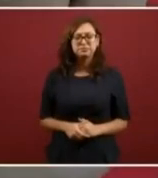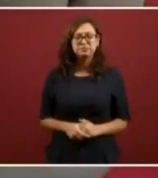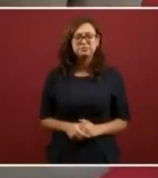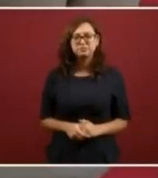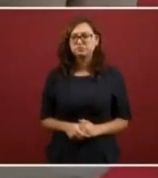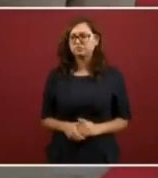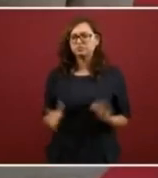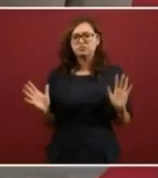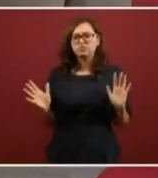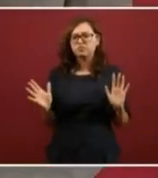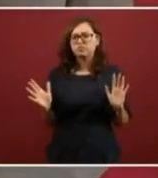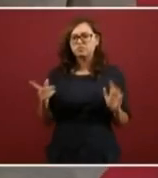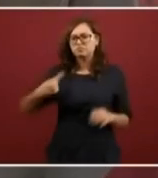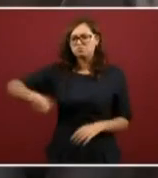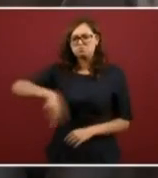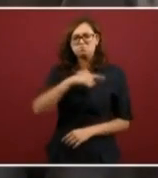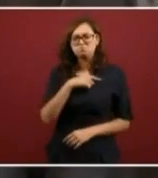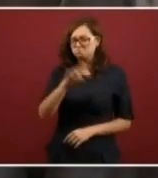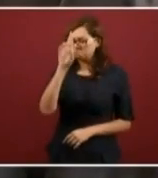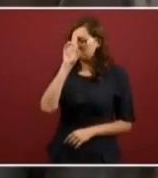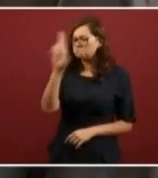y siempre va a tener nuestro respeto.